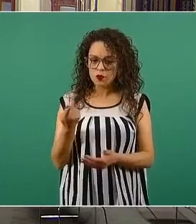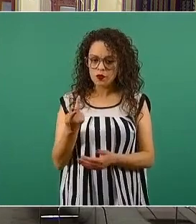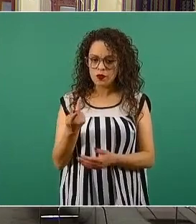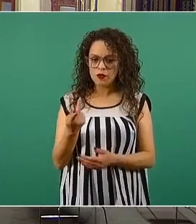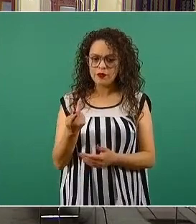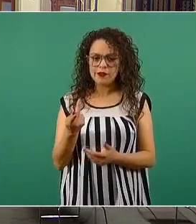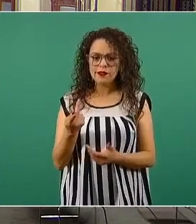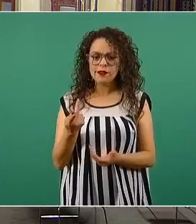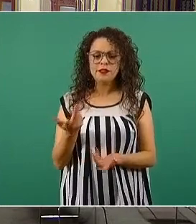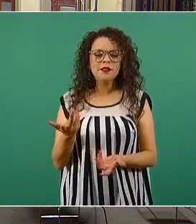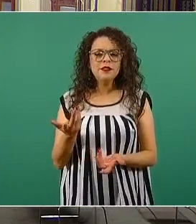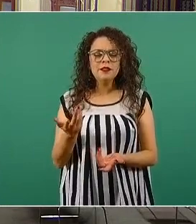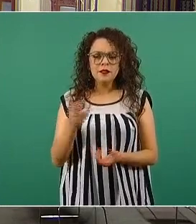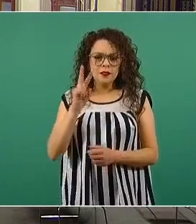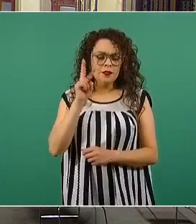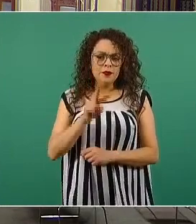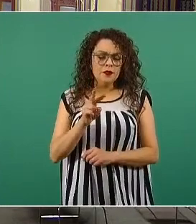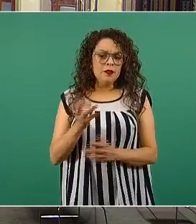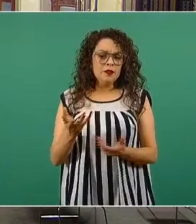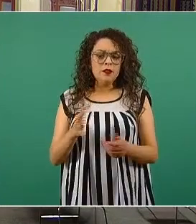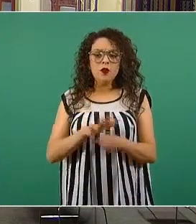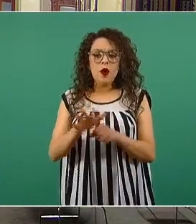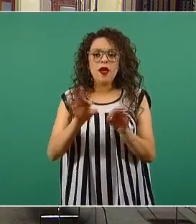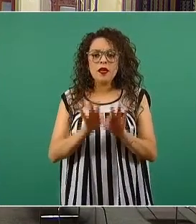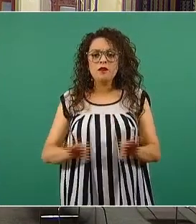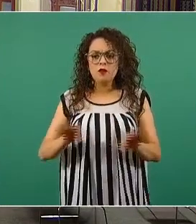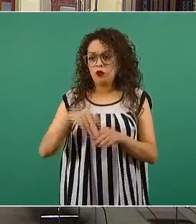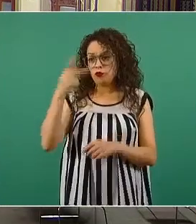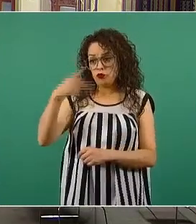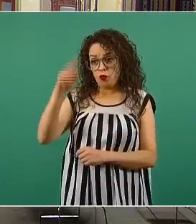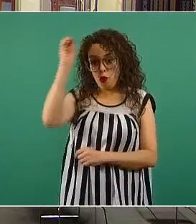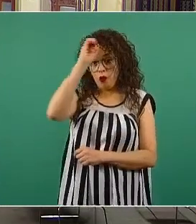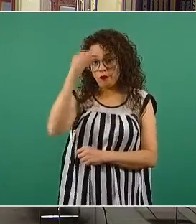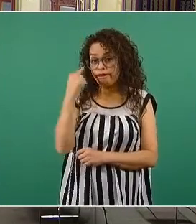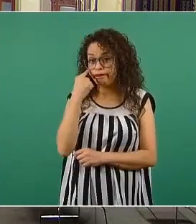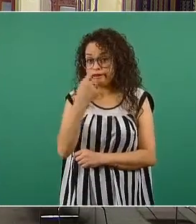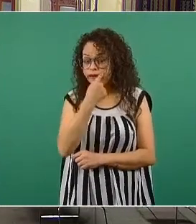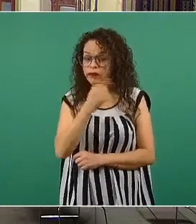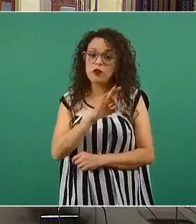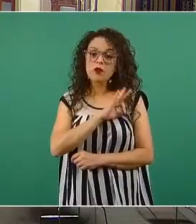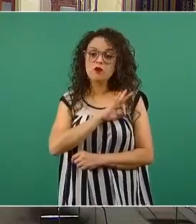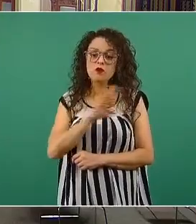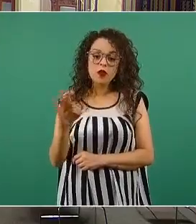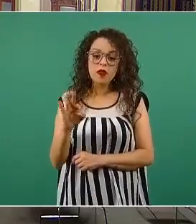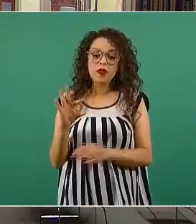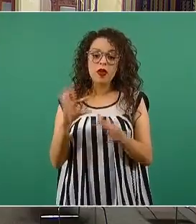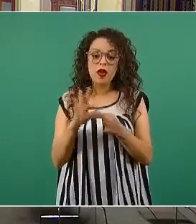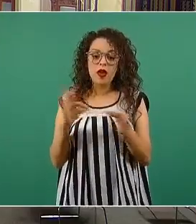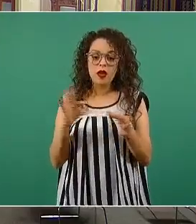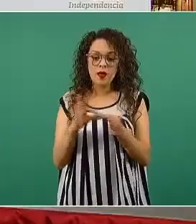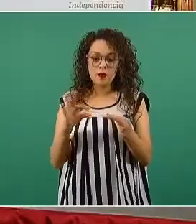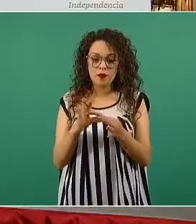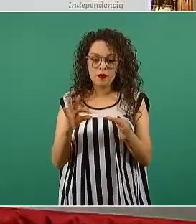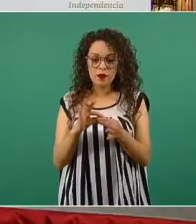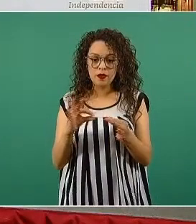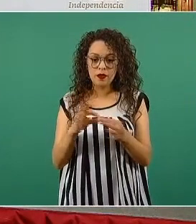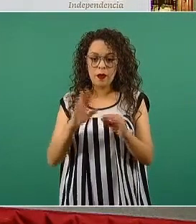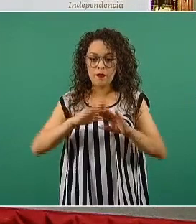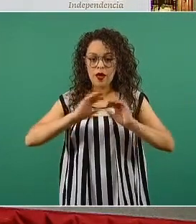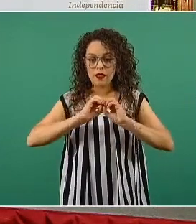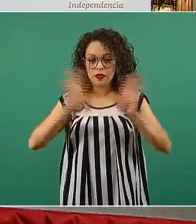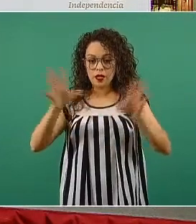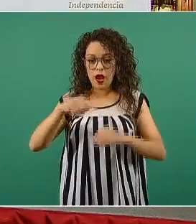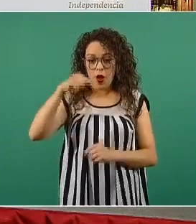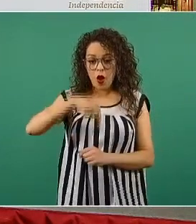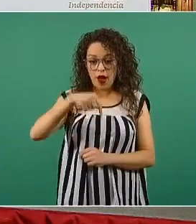nuevamente, pues sería importante si desde su perspectiva nos podría nuevamente enfatizar si las vacunas que tenemos aquí en